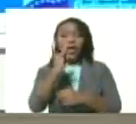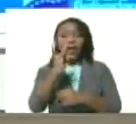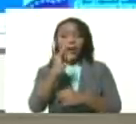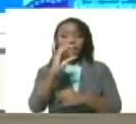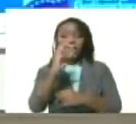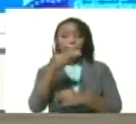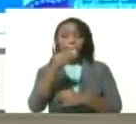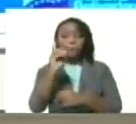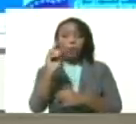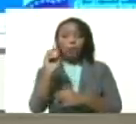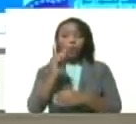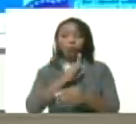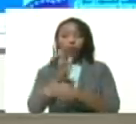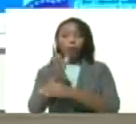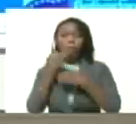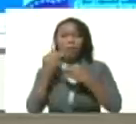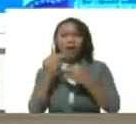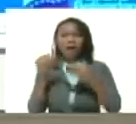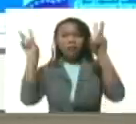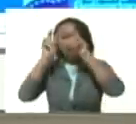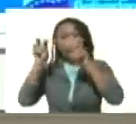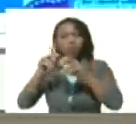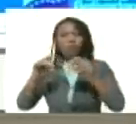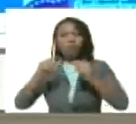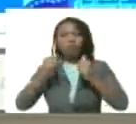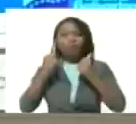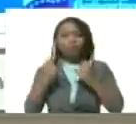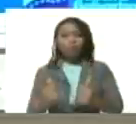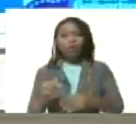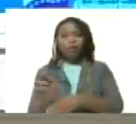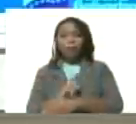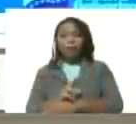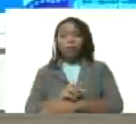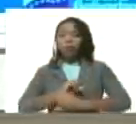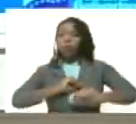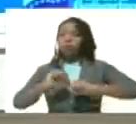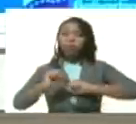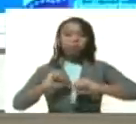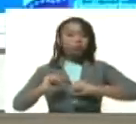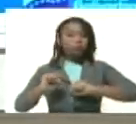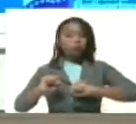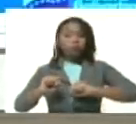para que se investigue de forma inmediata y se actúe